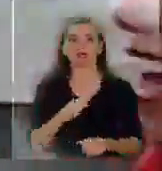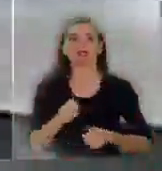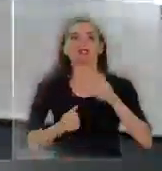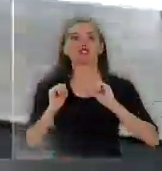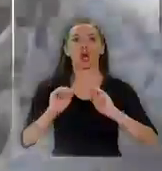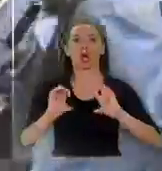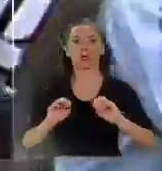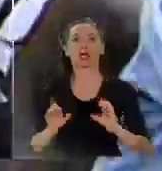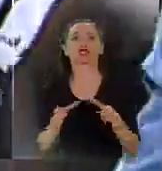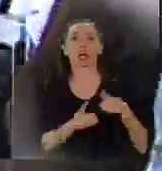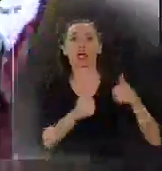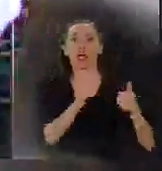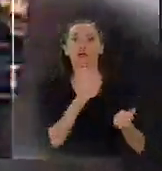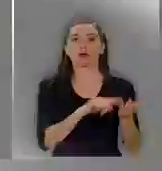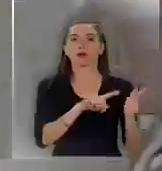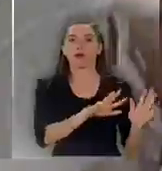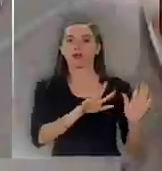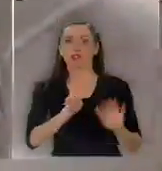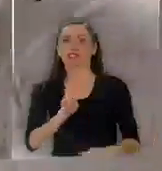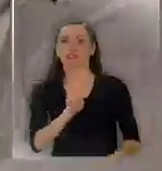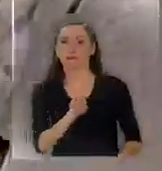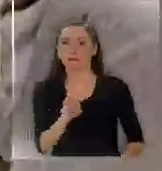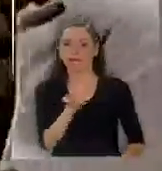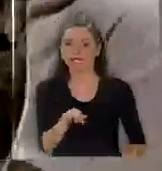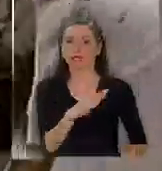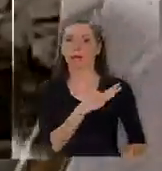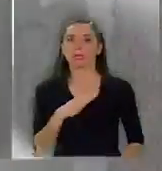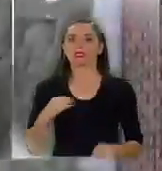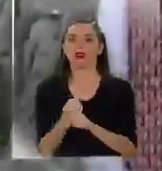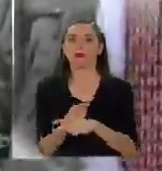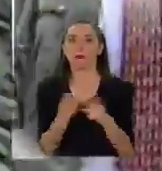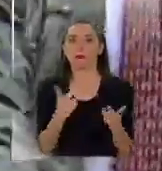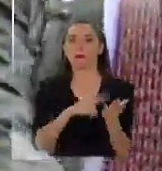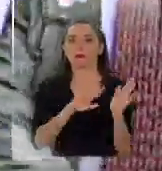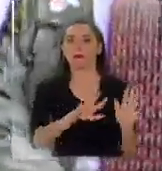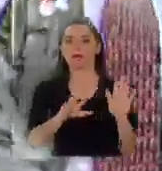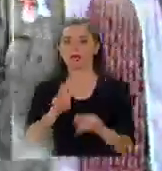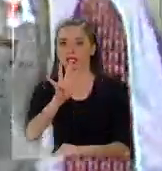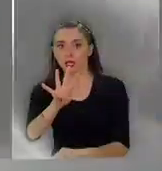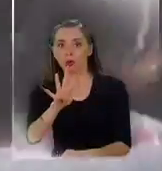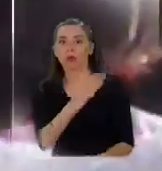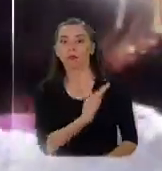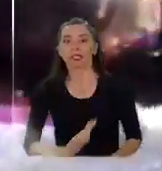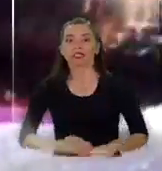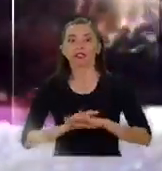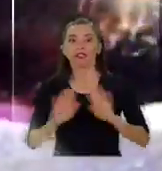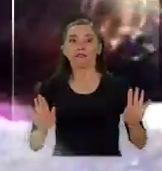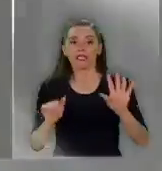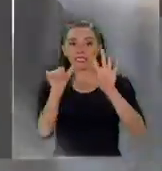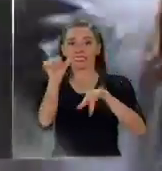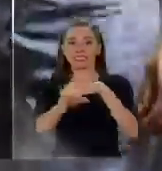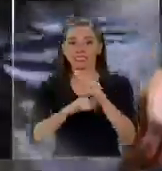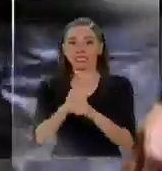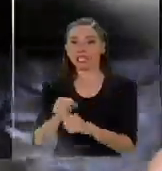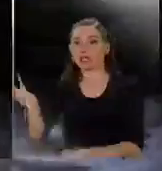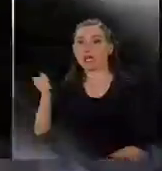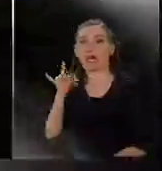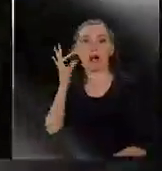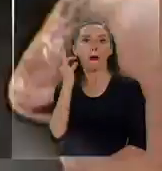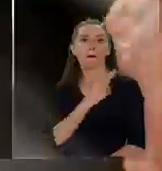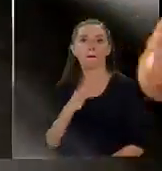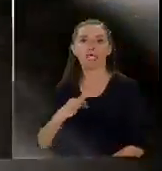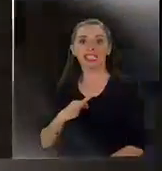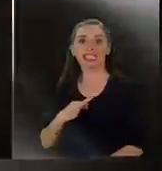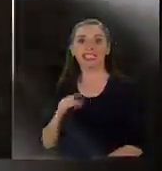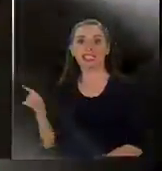bloque el 93, ministro de Obras Públicas el 94, presidente que culminó su sexenio, ungiendo a una de sus ministras, a una